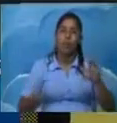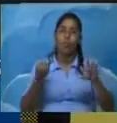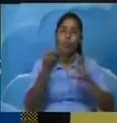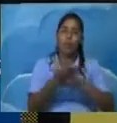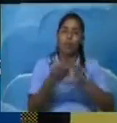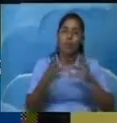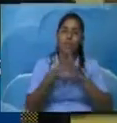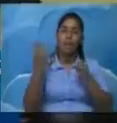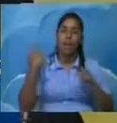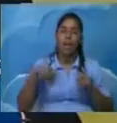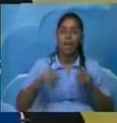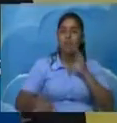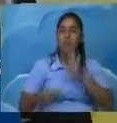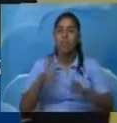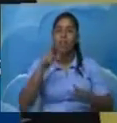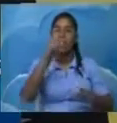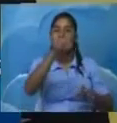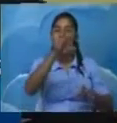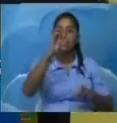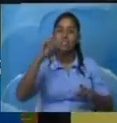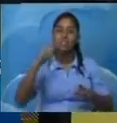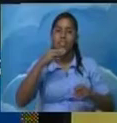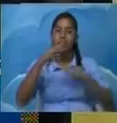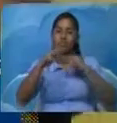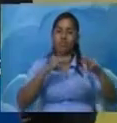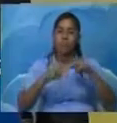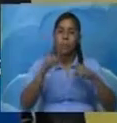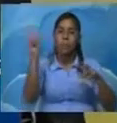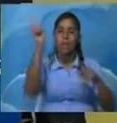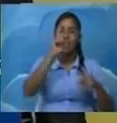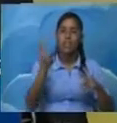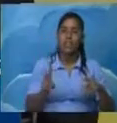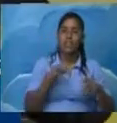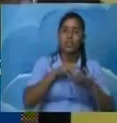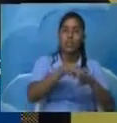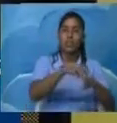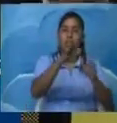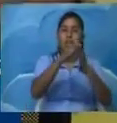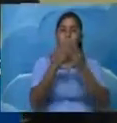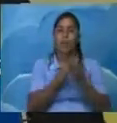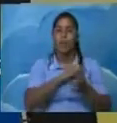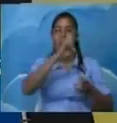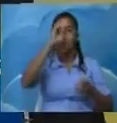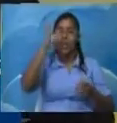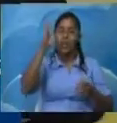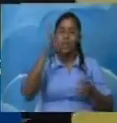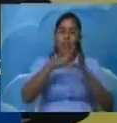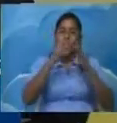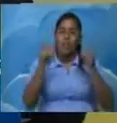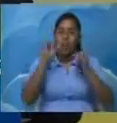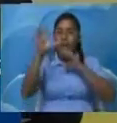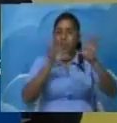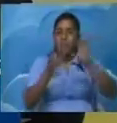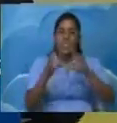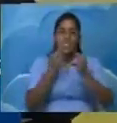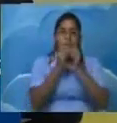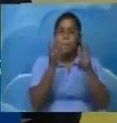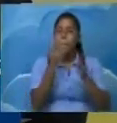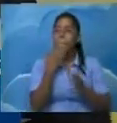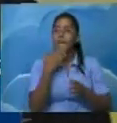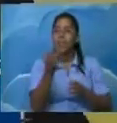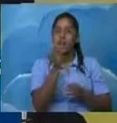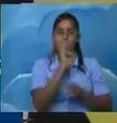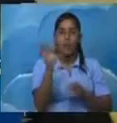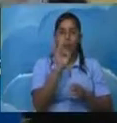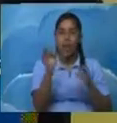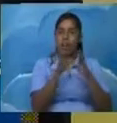hay más de 100 misioneros venezolanos llevando la palabra de Dios Amén. A otras naciones sin pedirle un